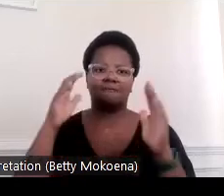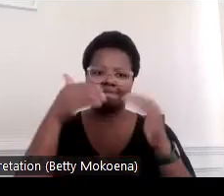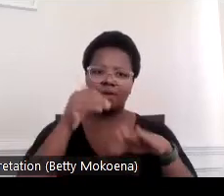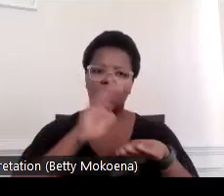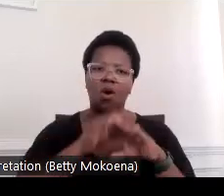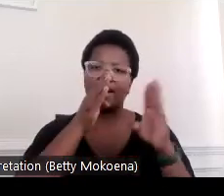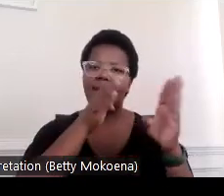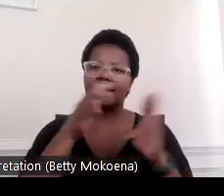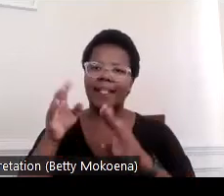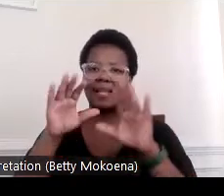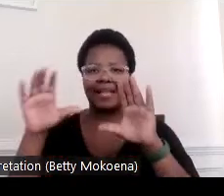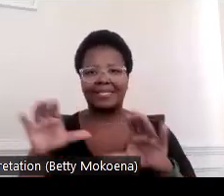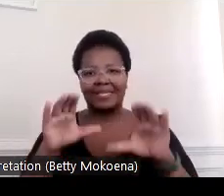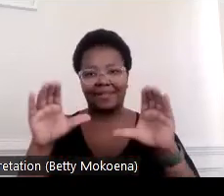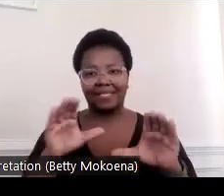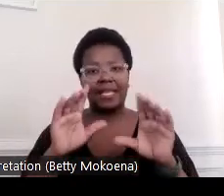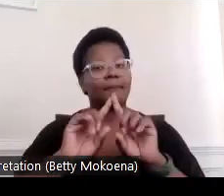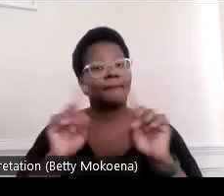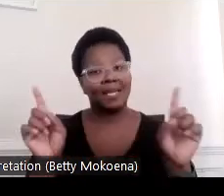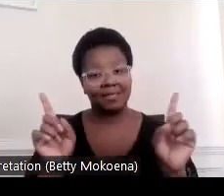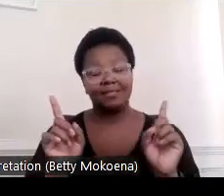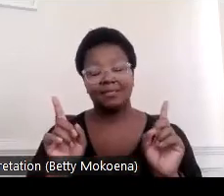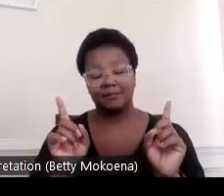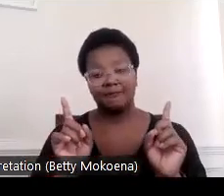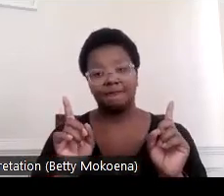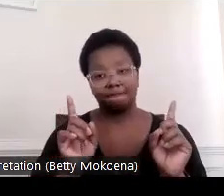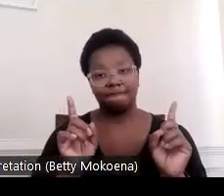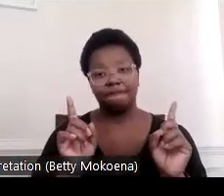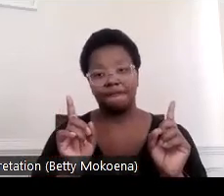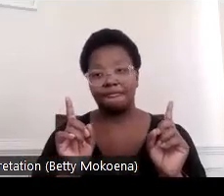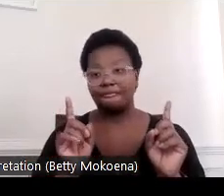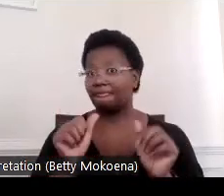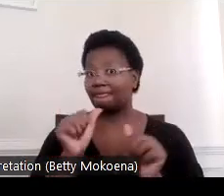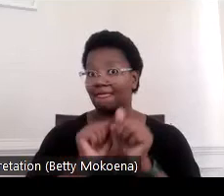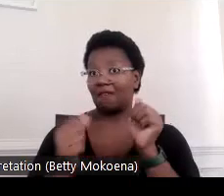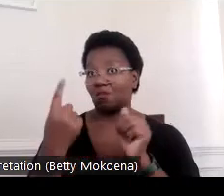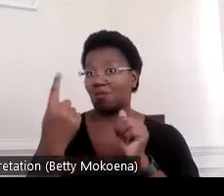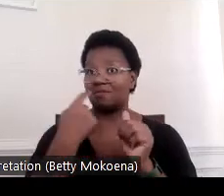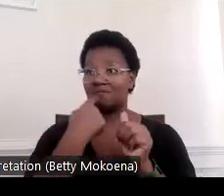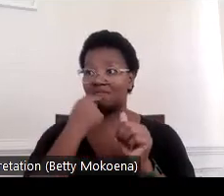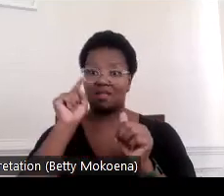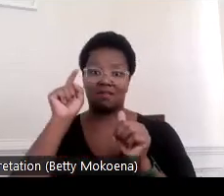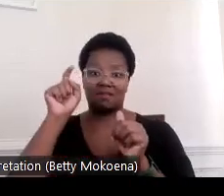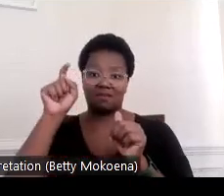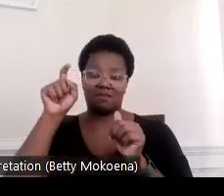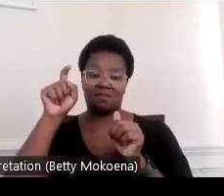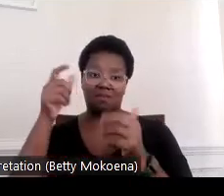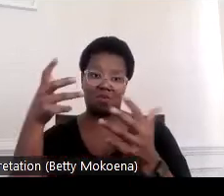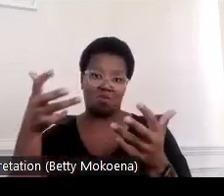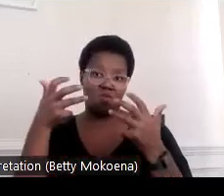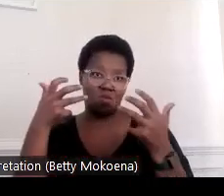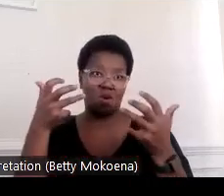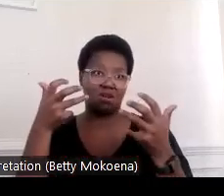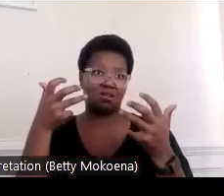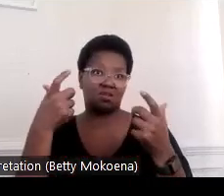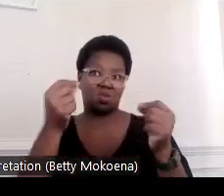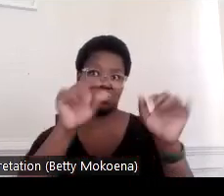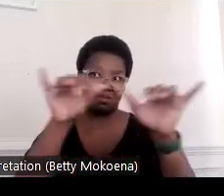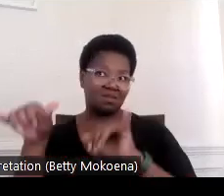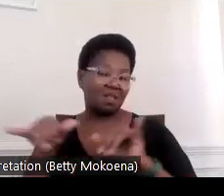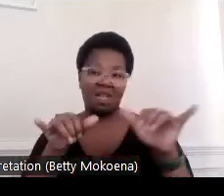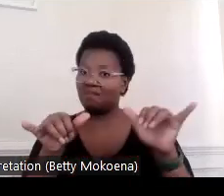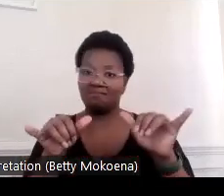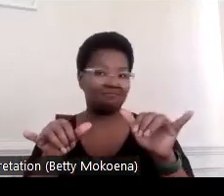se usa en la planificación de actividades y no todos individuos quieren hacer